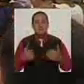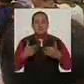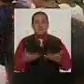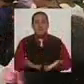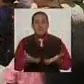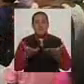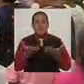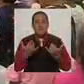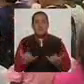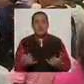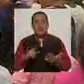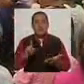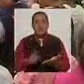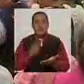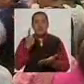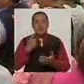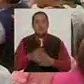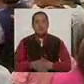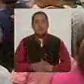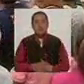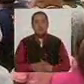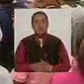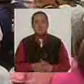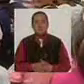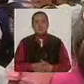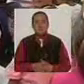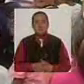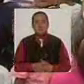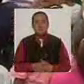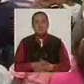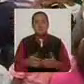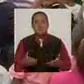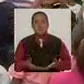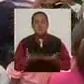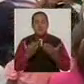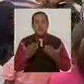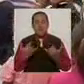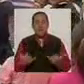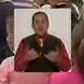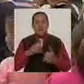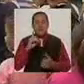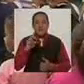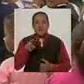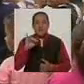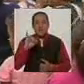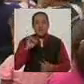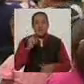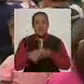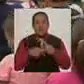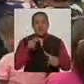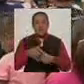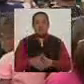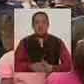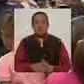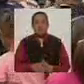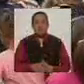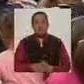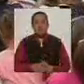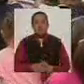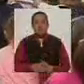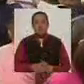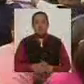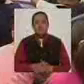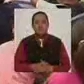registrando y por primera vez justamente se les entregará el DNI a estas personas. Es cumplir con